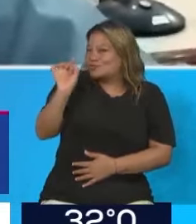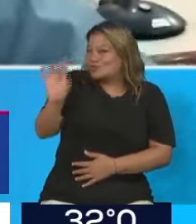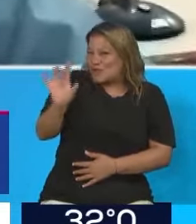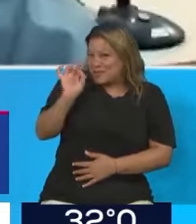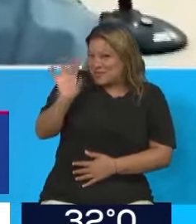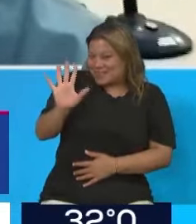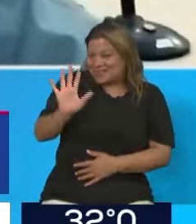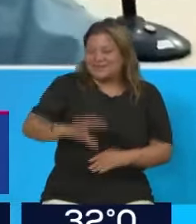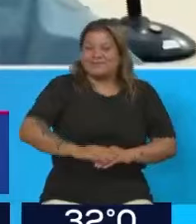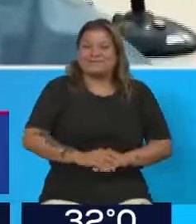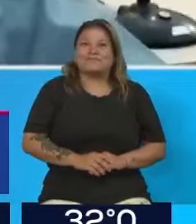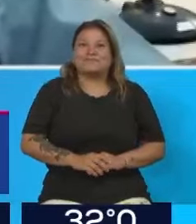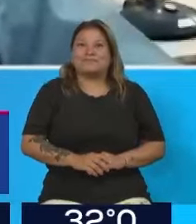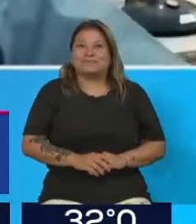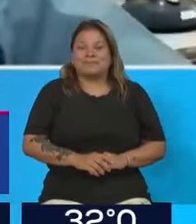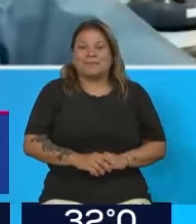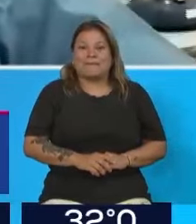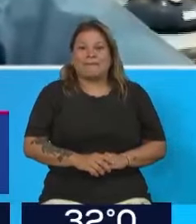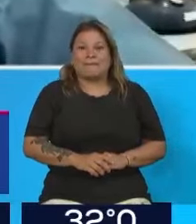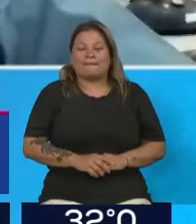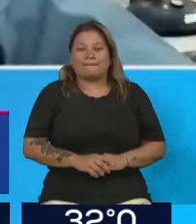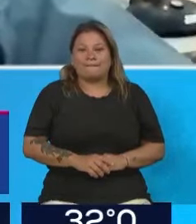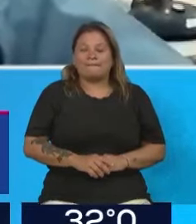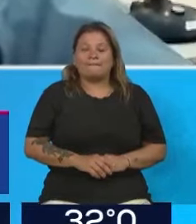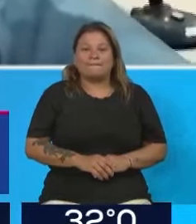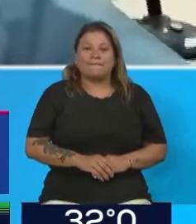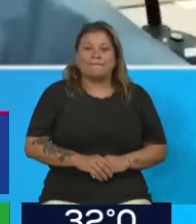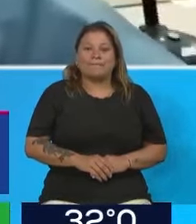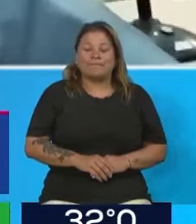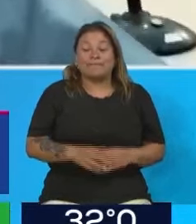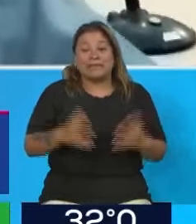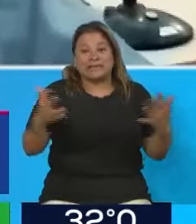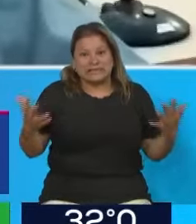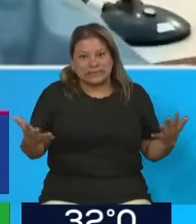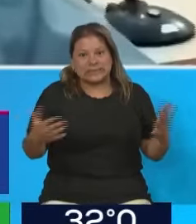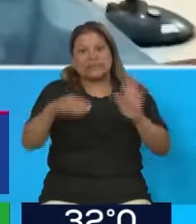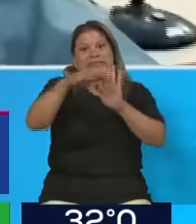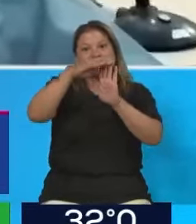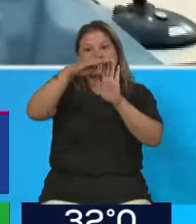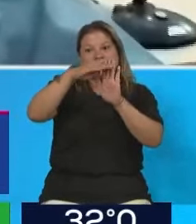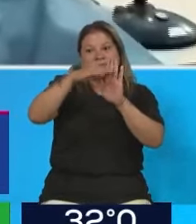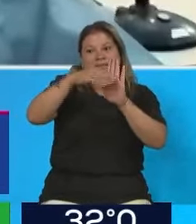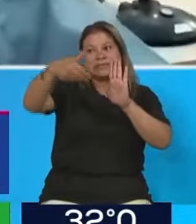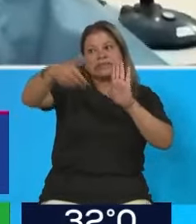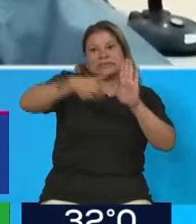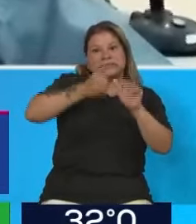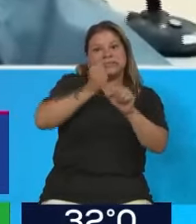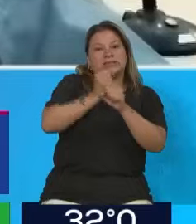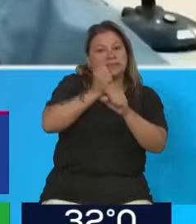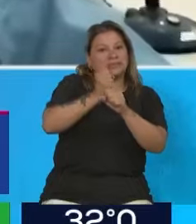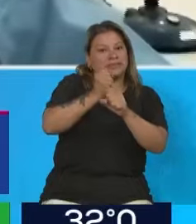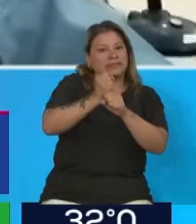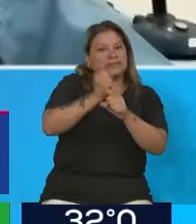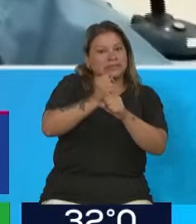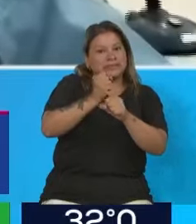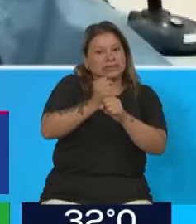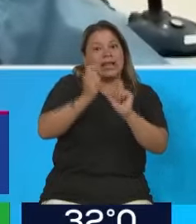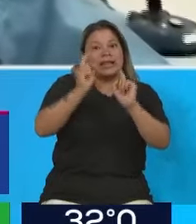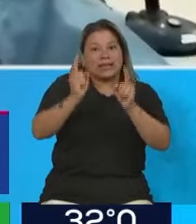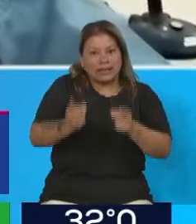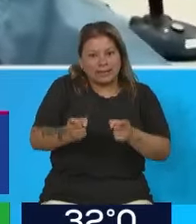muchas con muchas muchas diríamos requisitos de trabajo desde la propia diócesis no